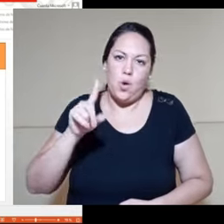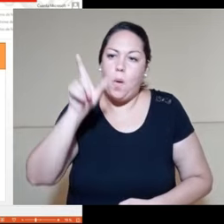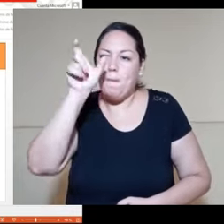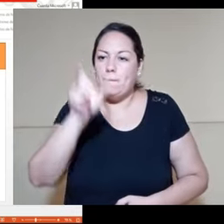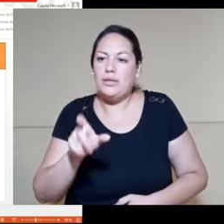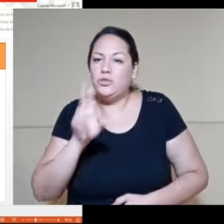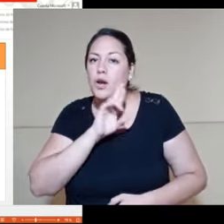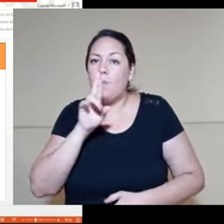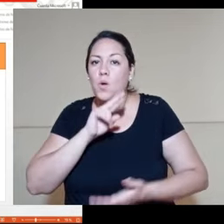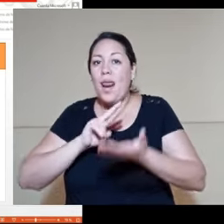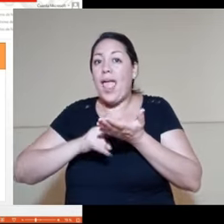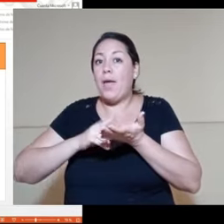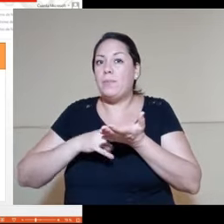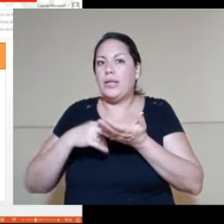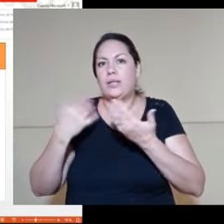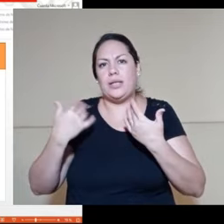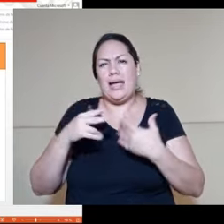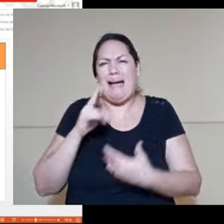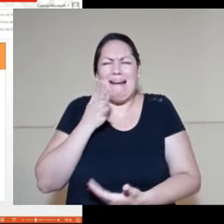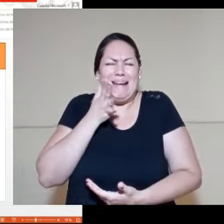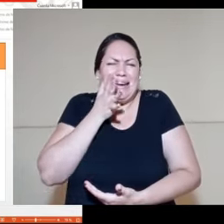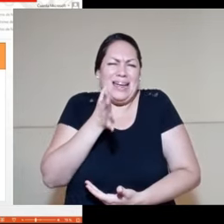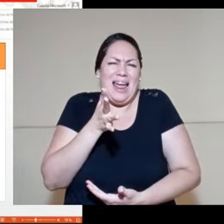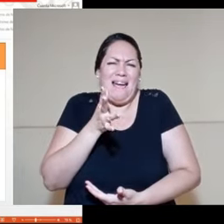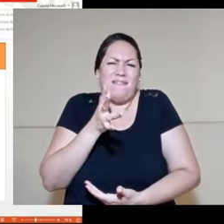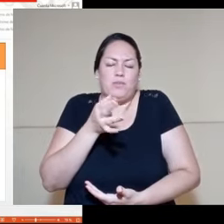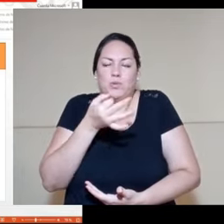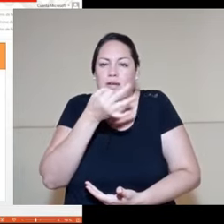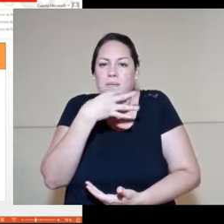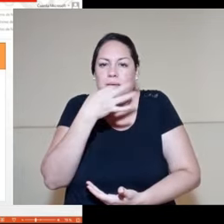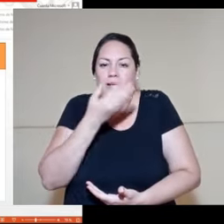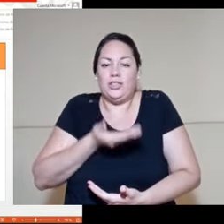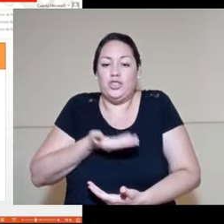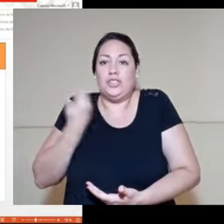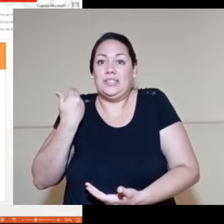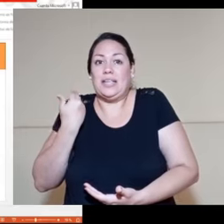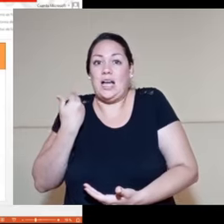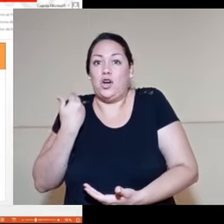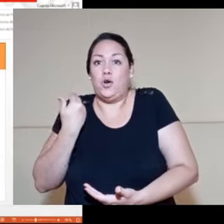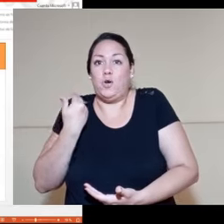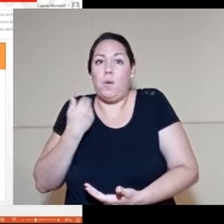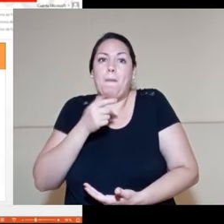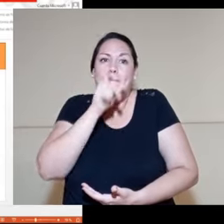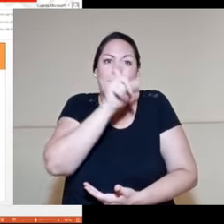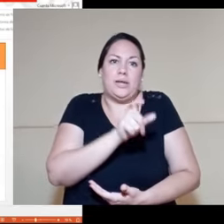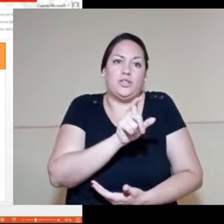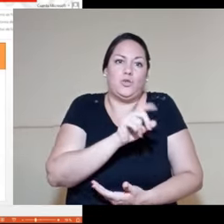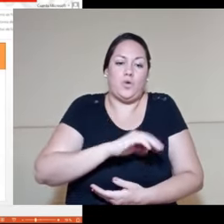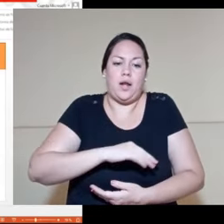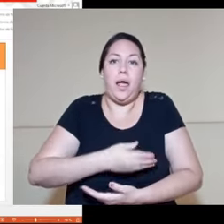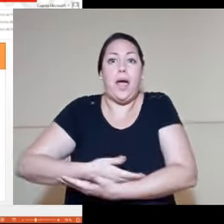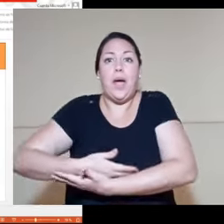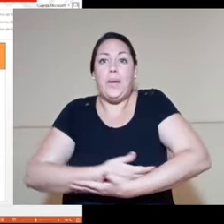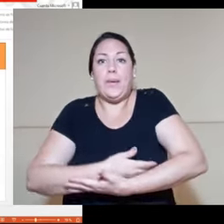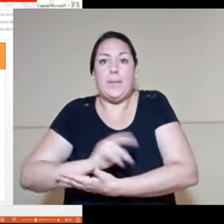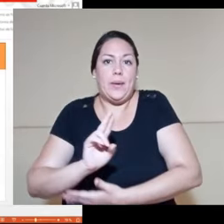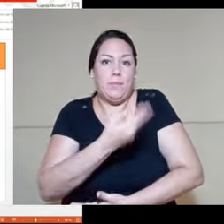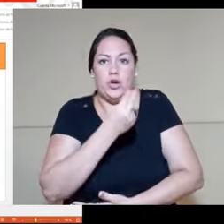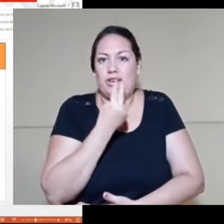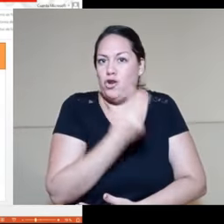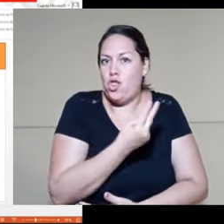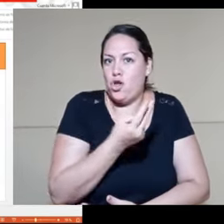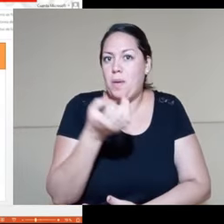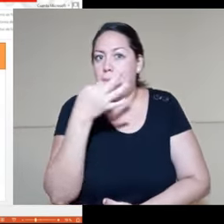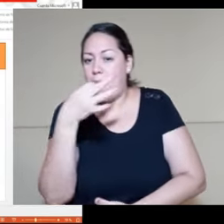cualquier medicación, y las mujeres epilépticas es todo un riesgo, porque si le saco la medicación y convulsiona estando embarazada, se puede morir ella y puede morir